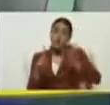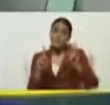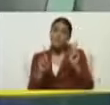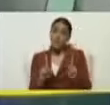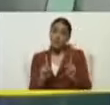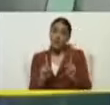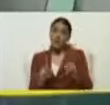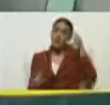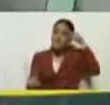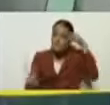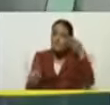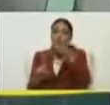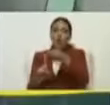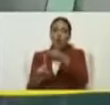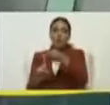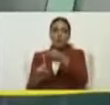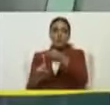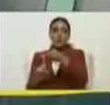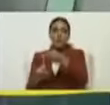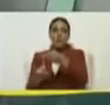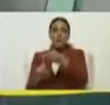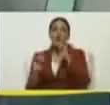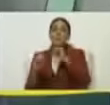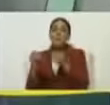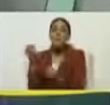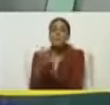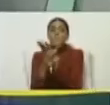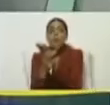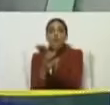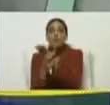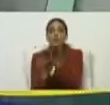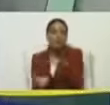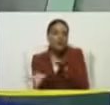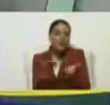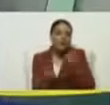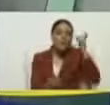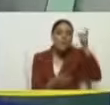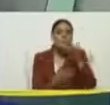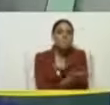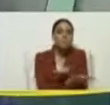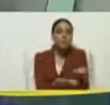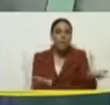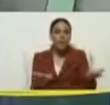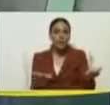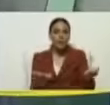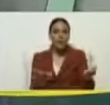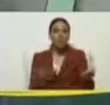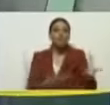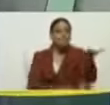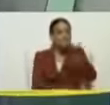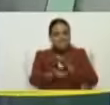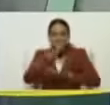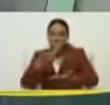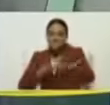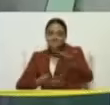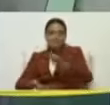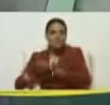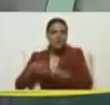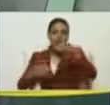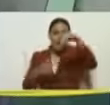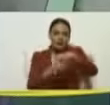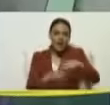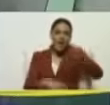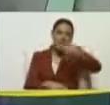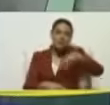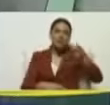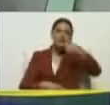precisamente para eso, para la producción y para la distribución, vamos a